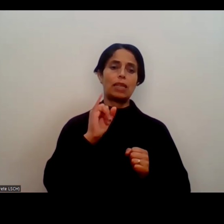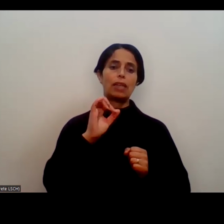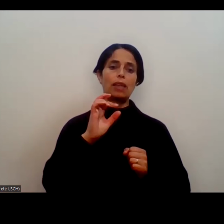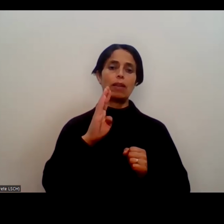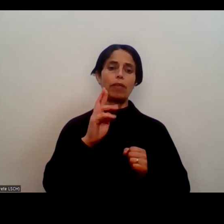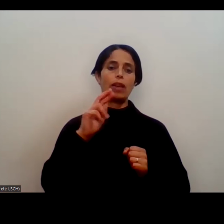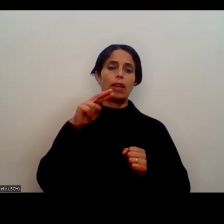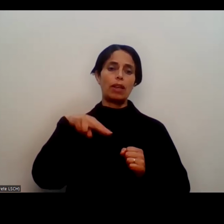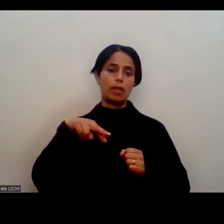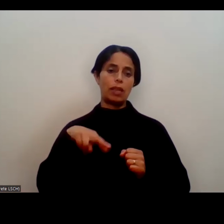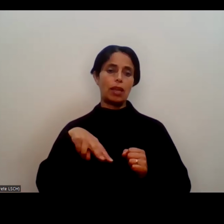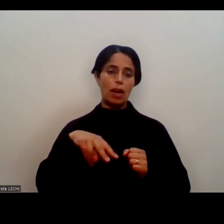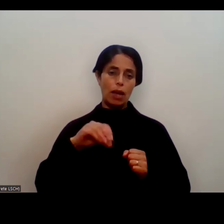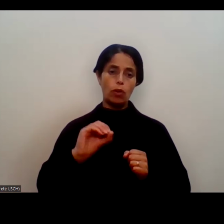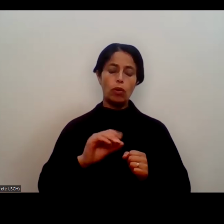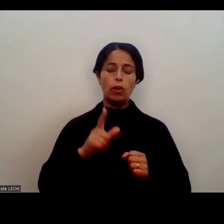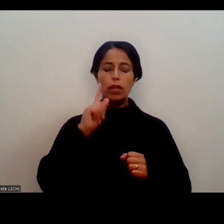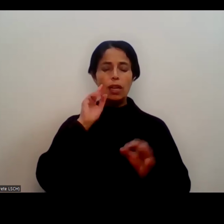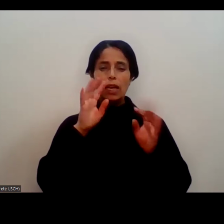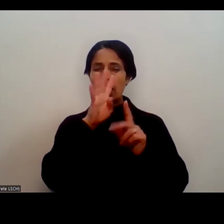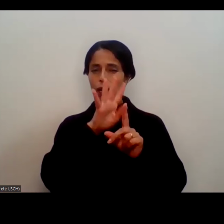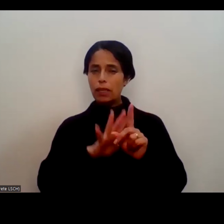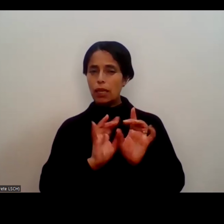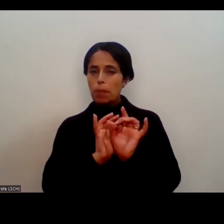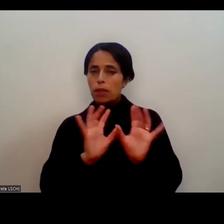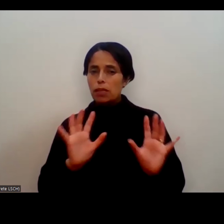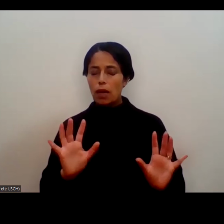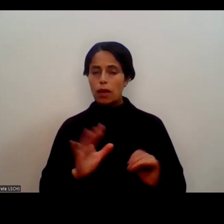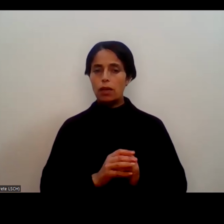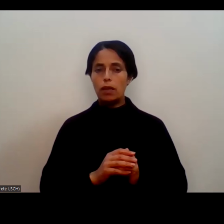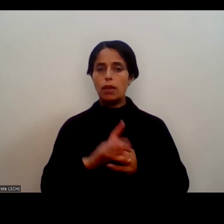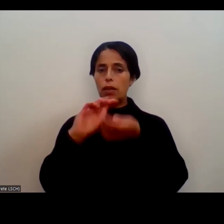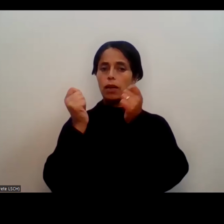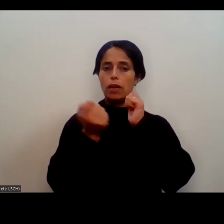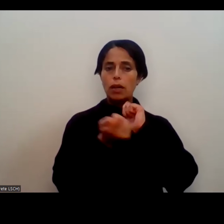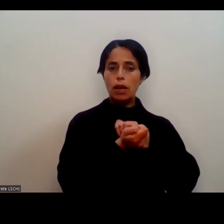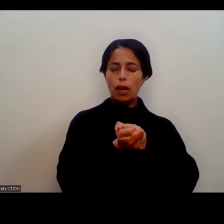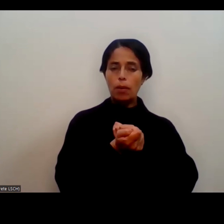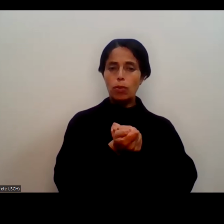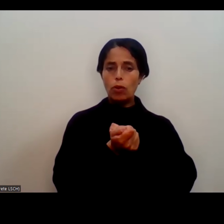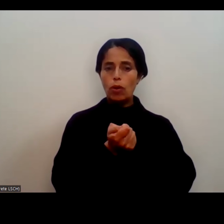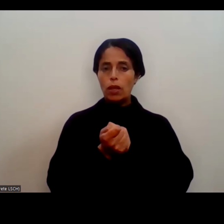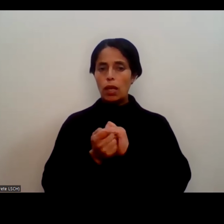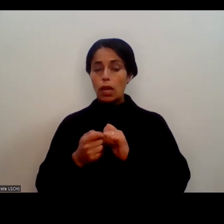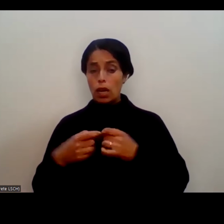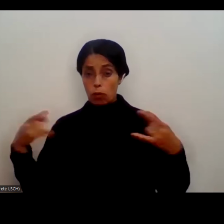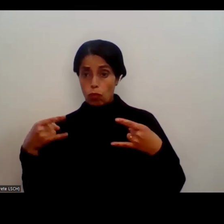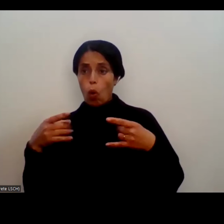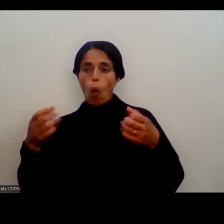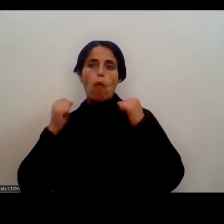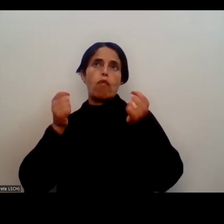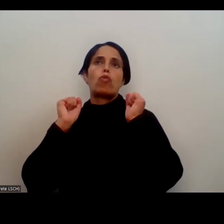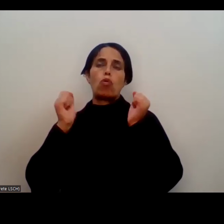donde tiene características particulares, con ahí la transformación, la transmutación del chamán en algún animal. No es un